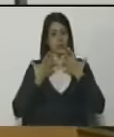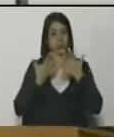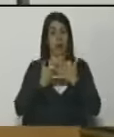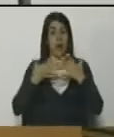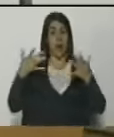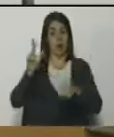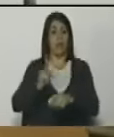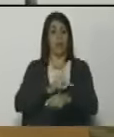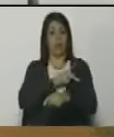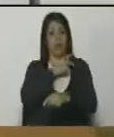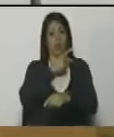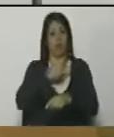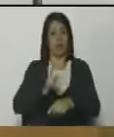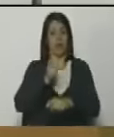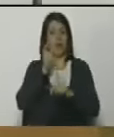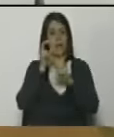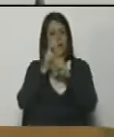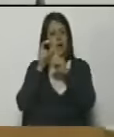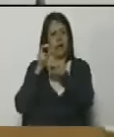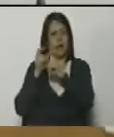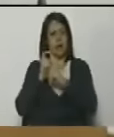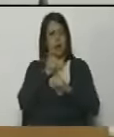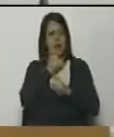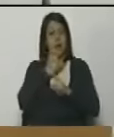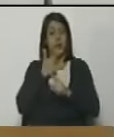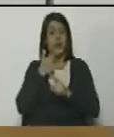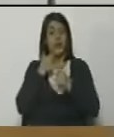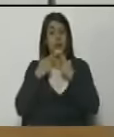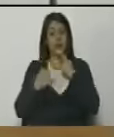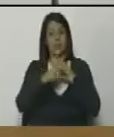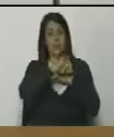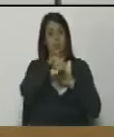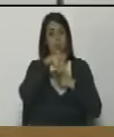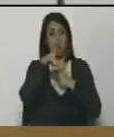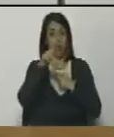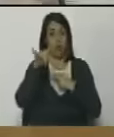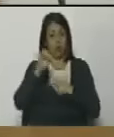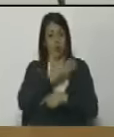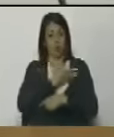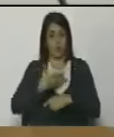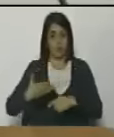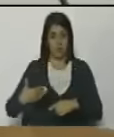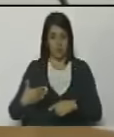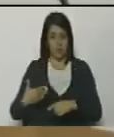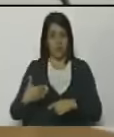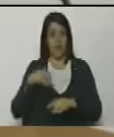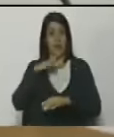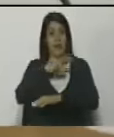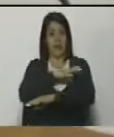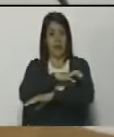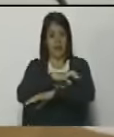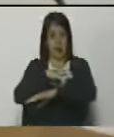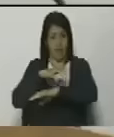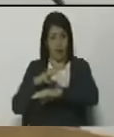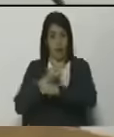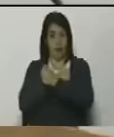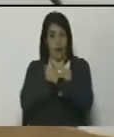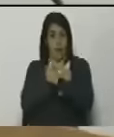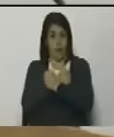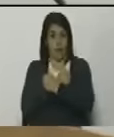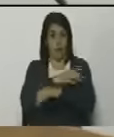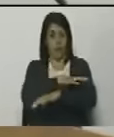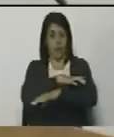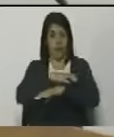grandes poetas a escribir hermosas palabras. Y decía Julio Cortázar, presidente, quien tenía un gato, amaba un